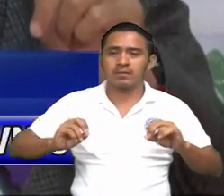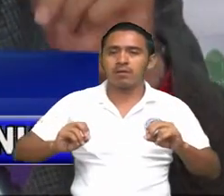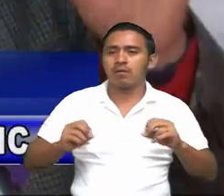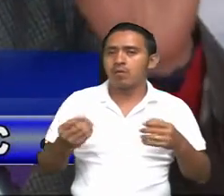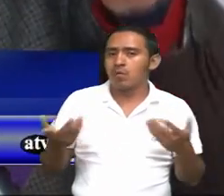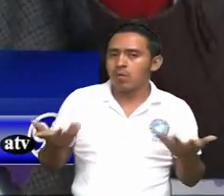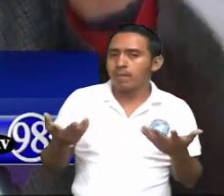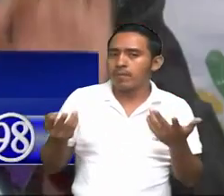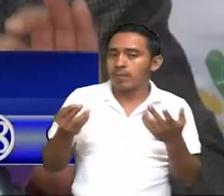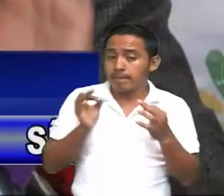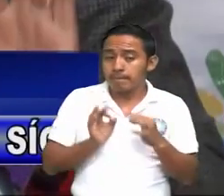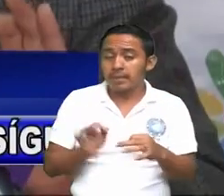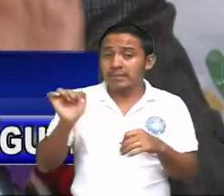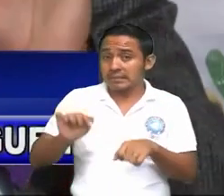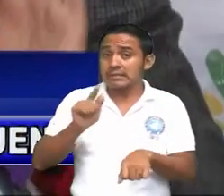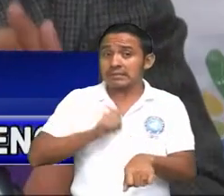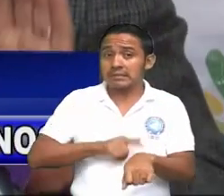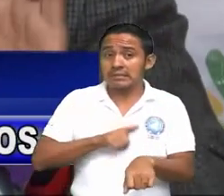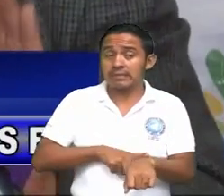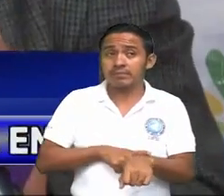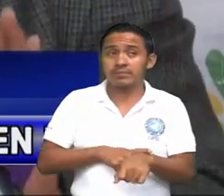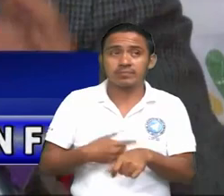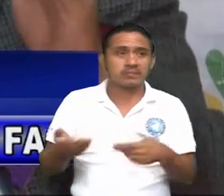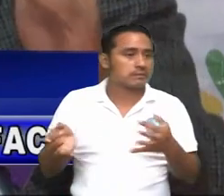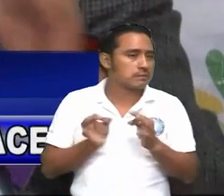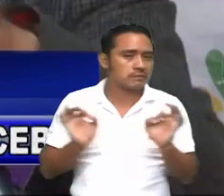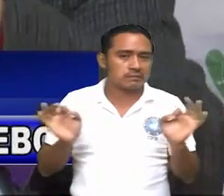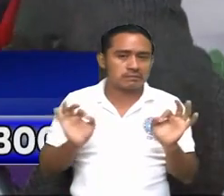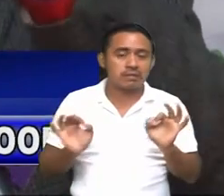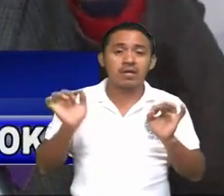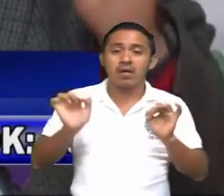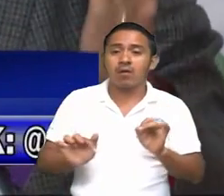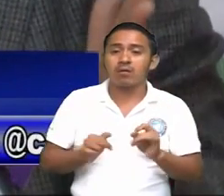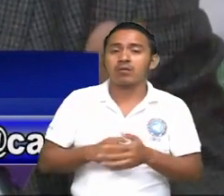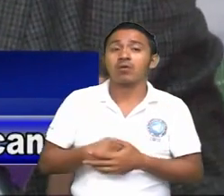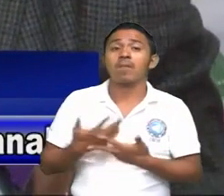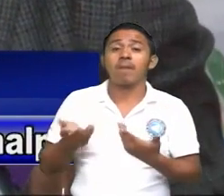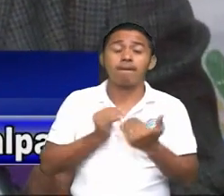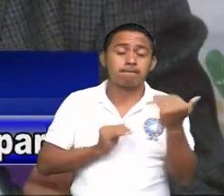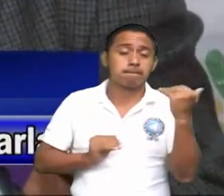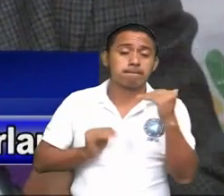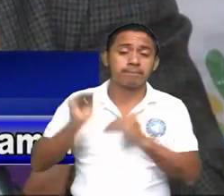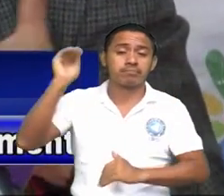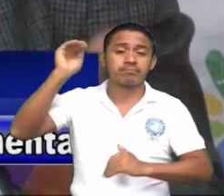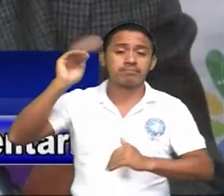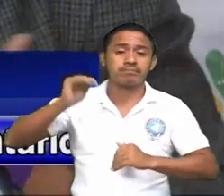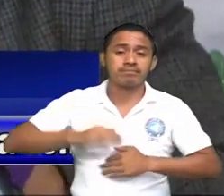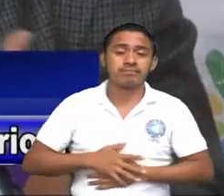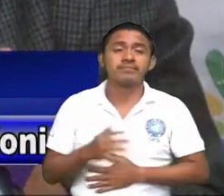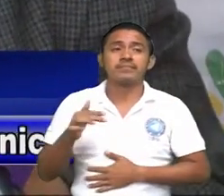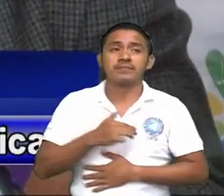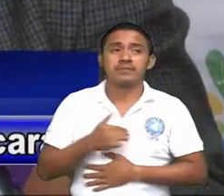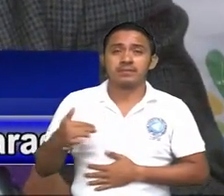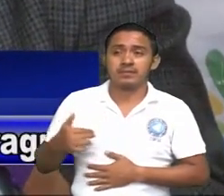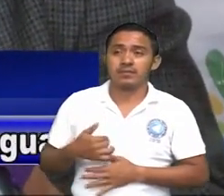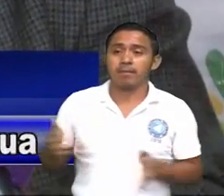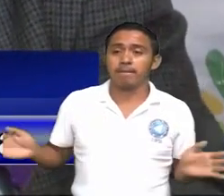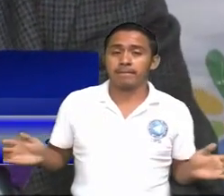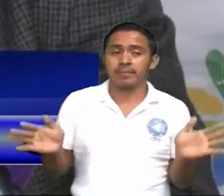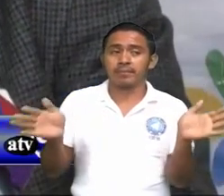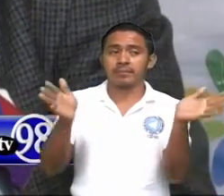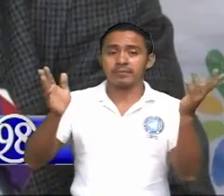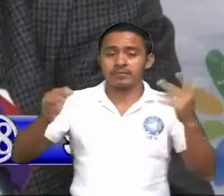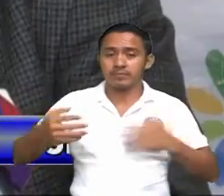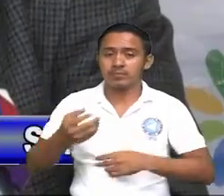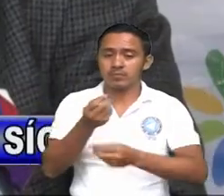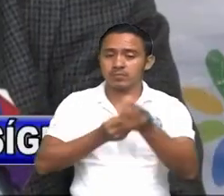típico en esta época de las fiestas patrias. Ahora fue algo extraordinario que lo que hizo fue motivar pues